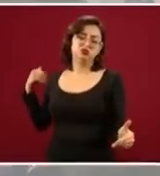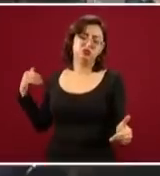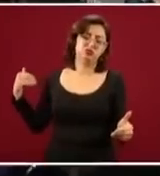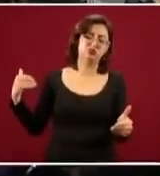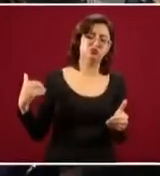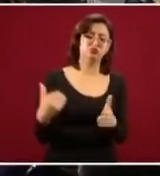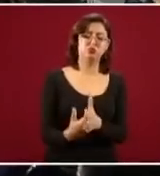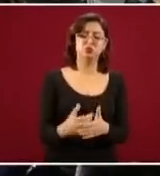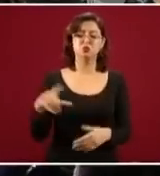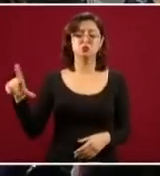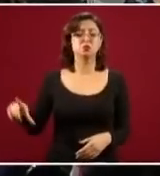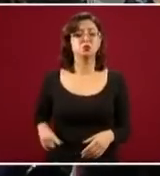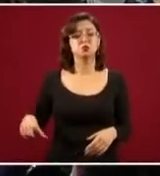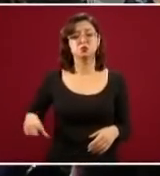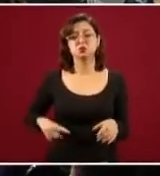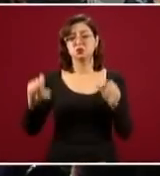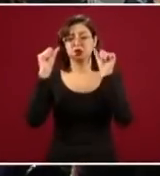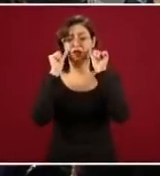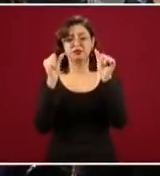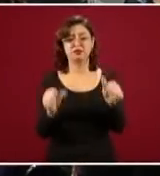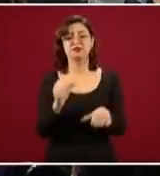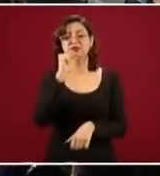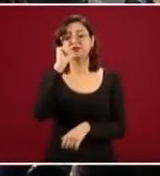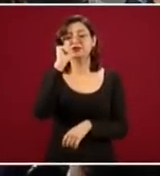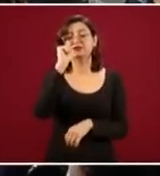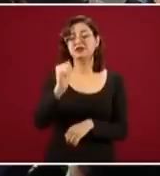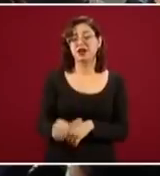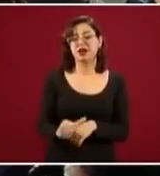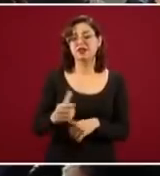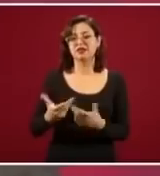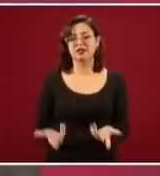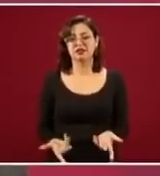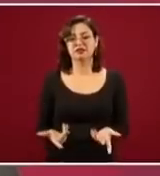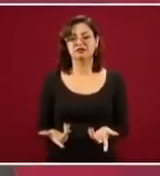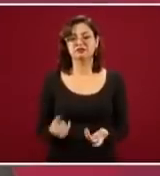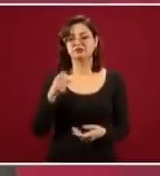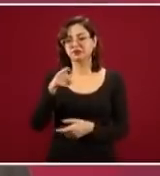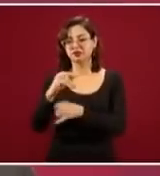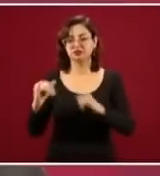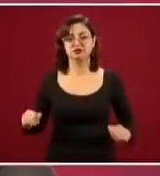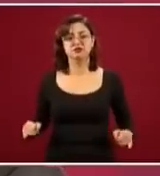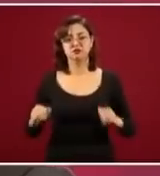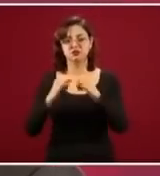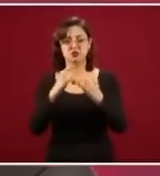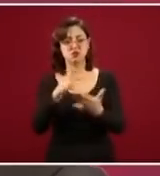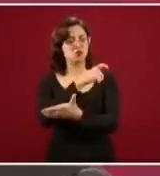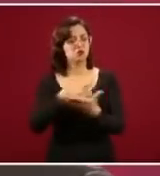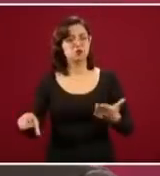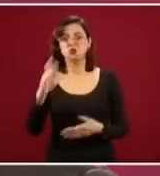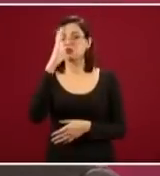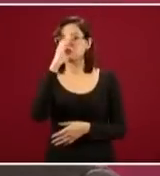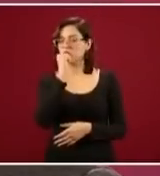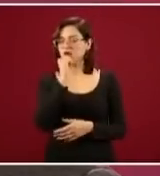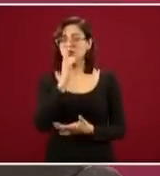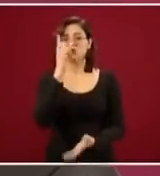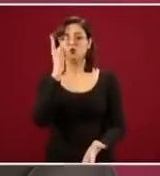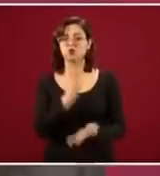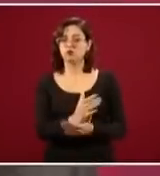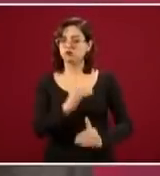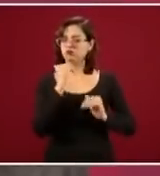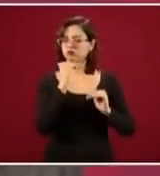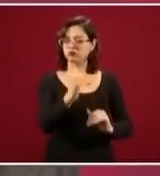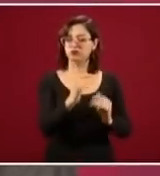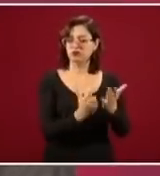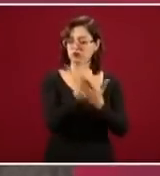interés público, las instituciones del sector no pueden comprar el medicamento porque no está en los compendios.